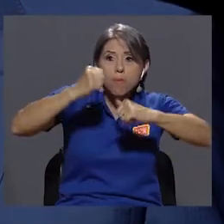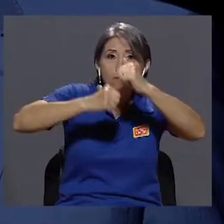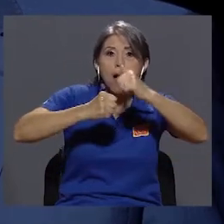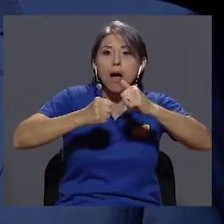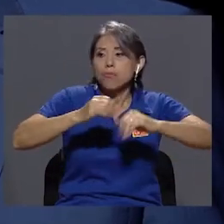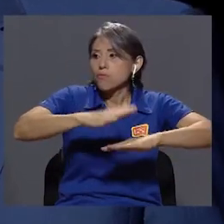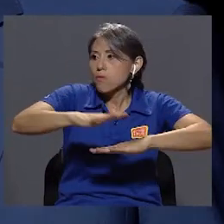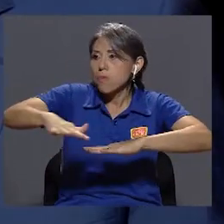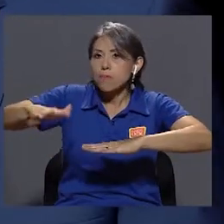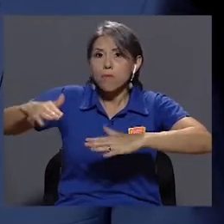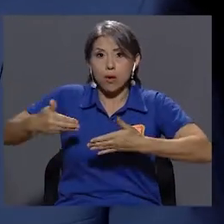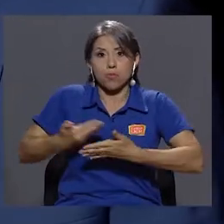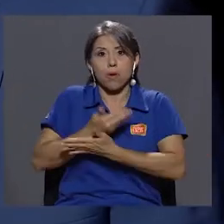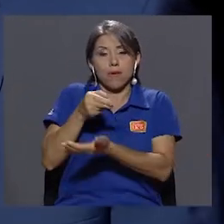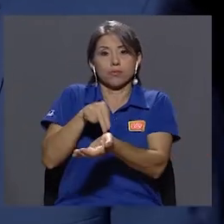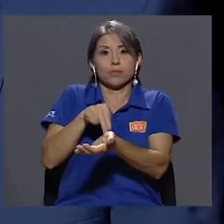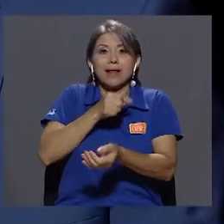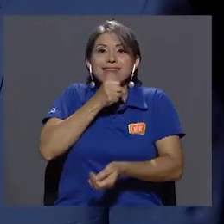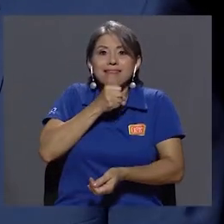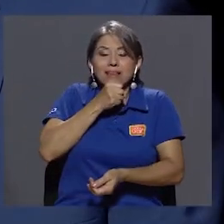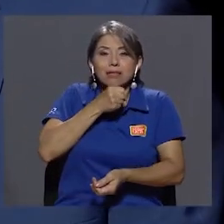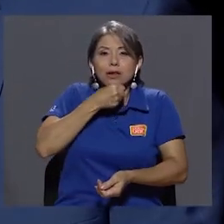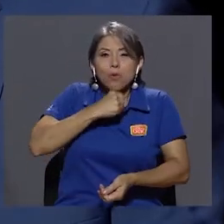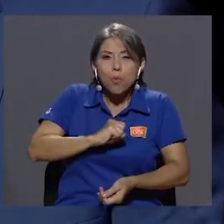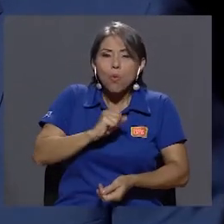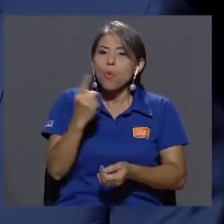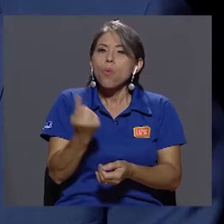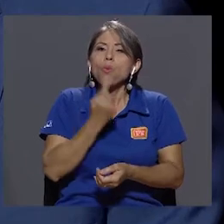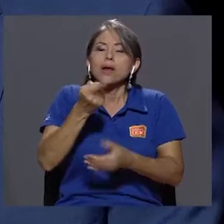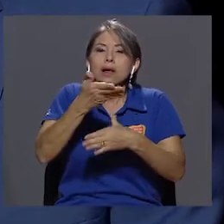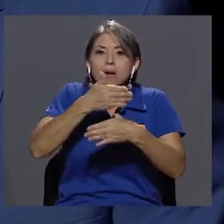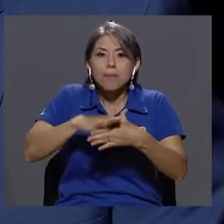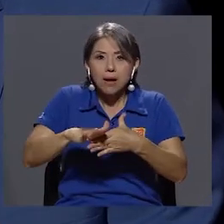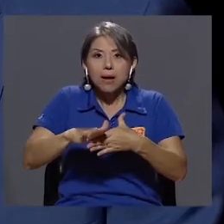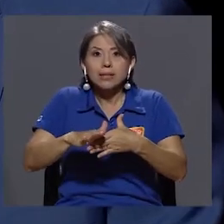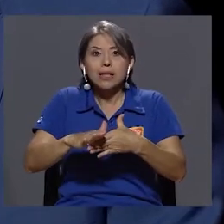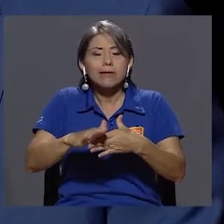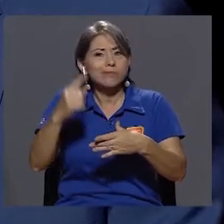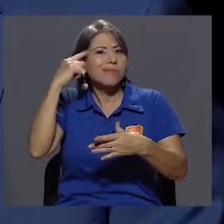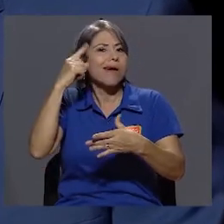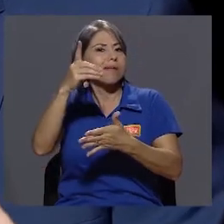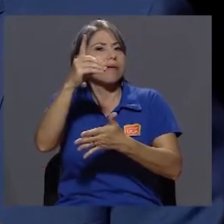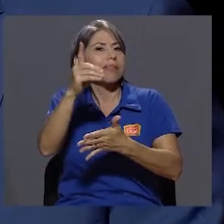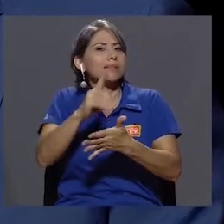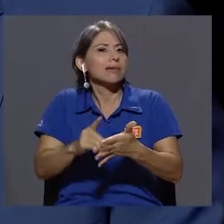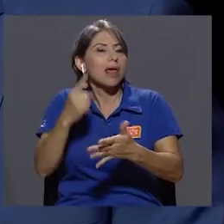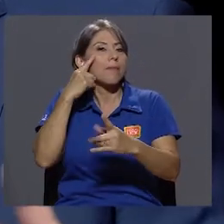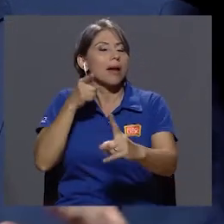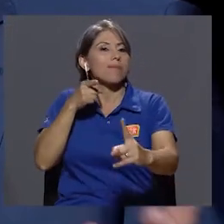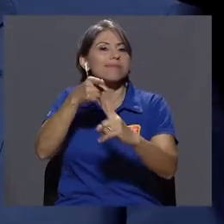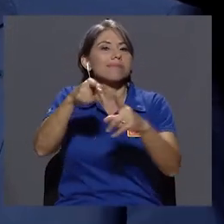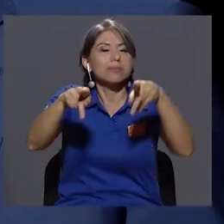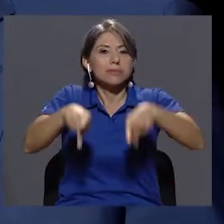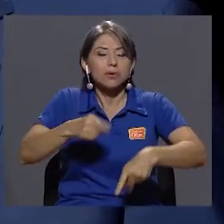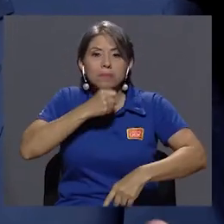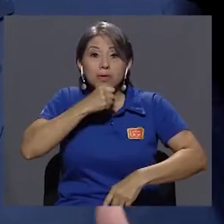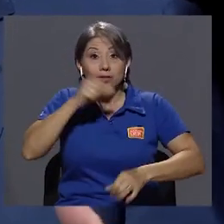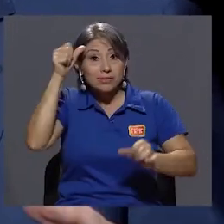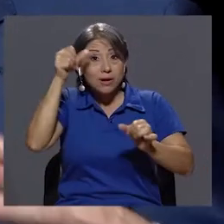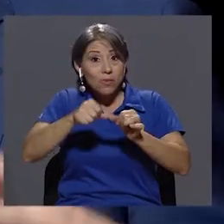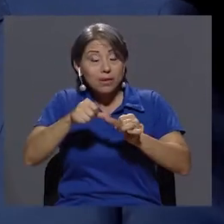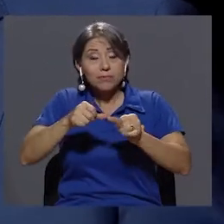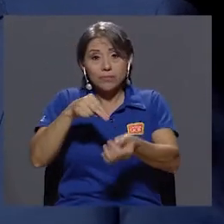nueva del hospital geriátrico que es la única parte que está diseñada con la intención para personas mayores porque recuerde que el hospital